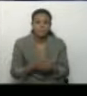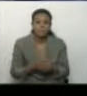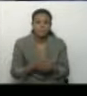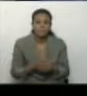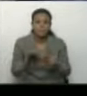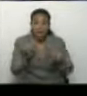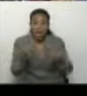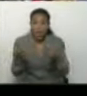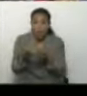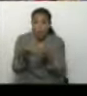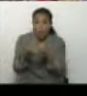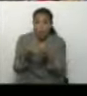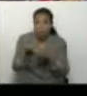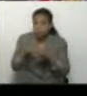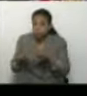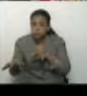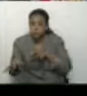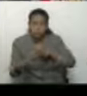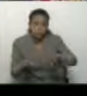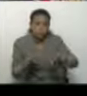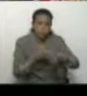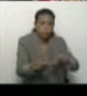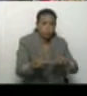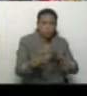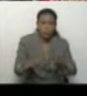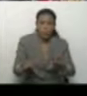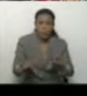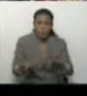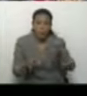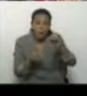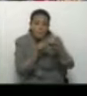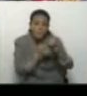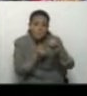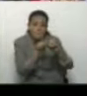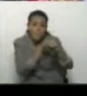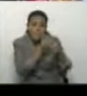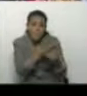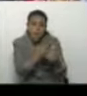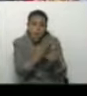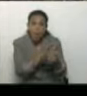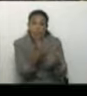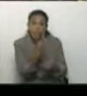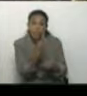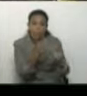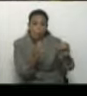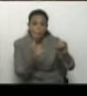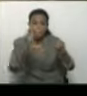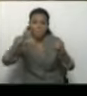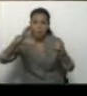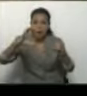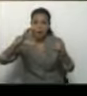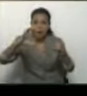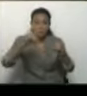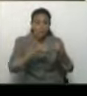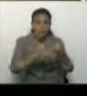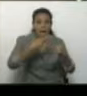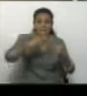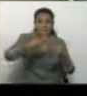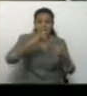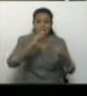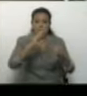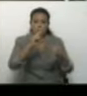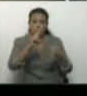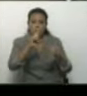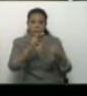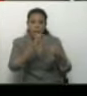mis compañeros están desplegando en este espacio dos tamaños de pelotas, los cuales representan los átomos de hidrógeno y los átomos de oxígeno.